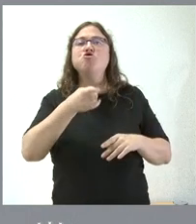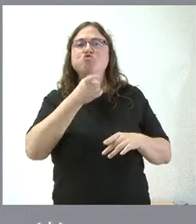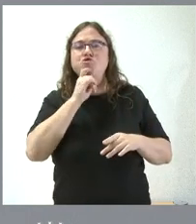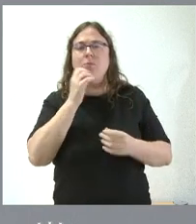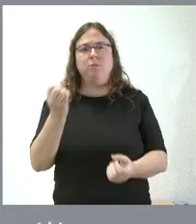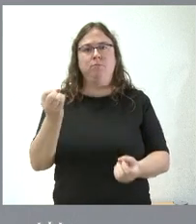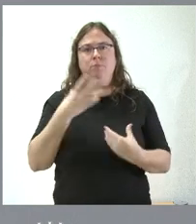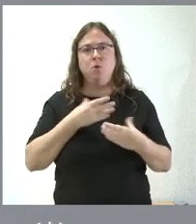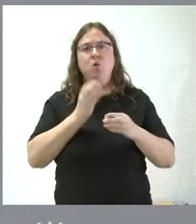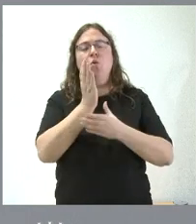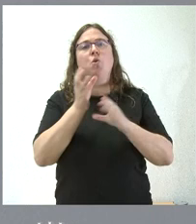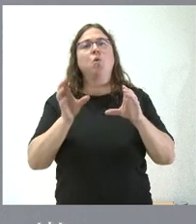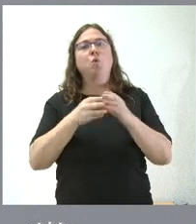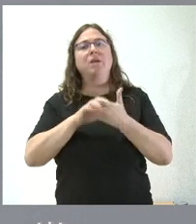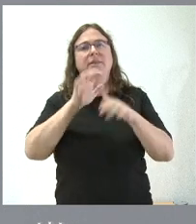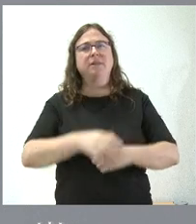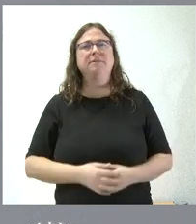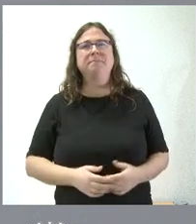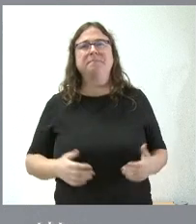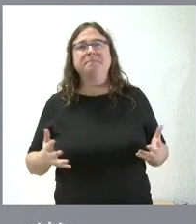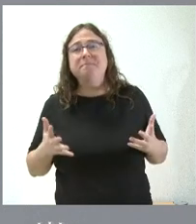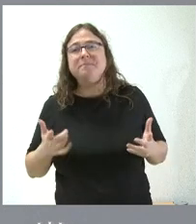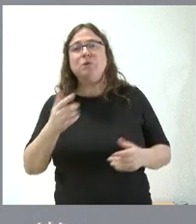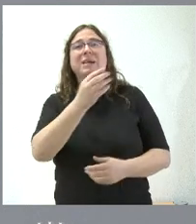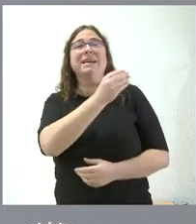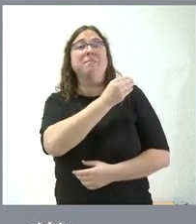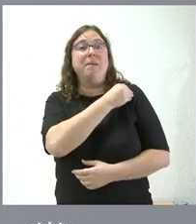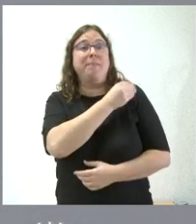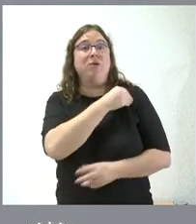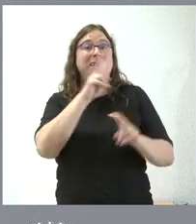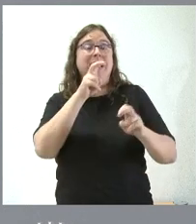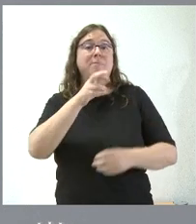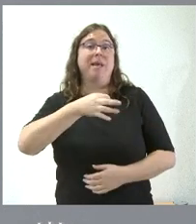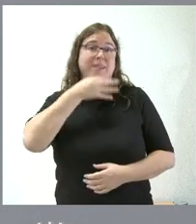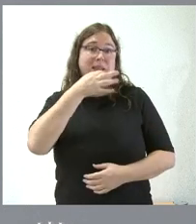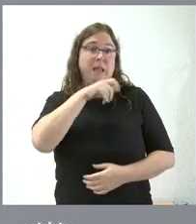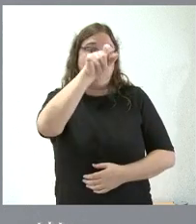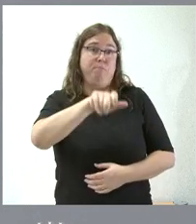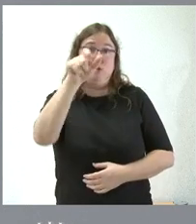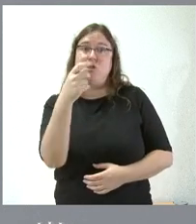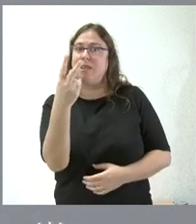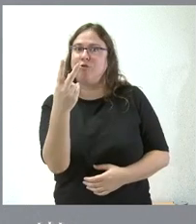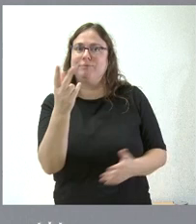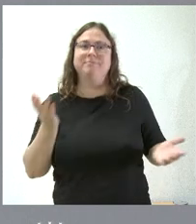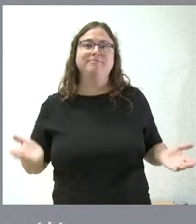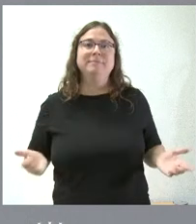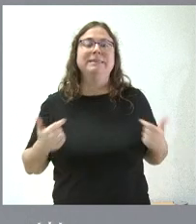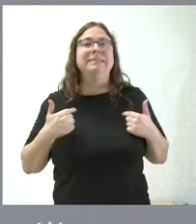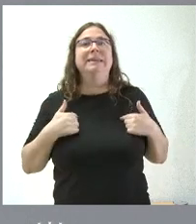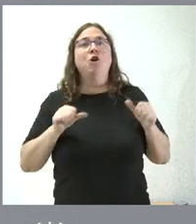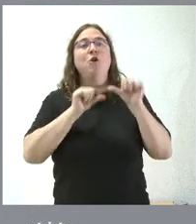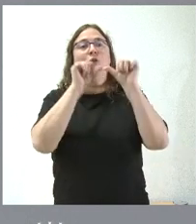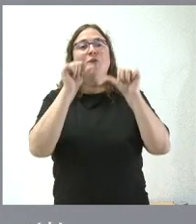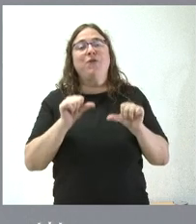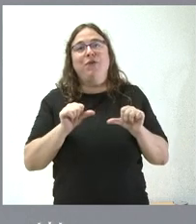la información a la junta de Castilla de León Bueno me pregunta usted por las declaraciones de dos personas tampoco es mi forma de